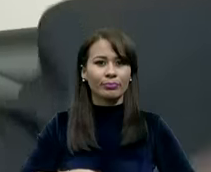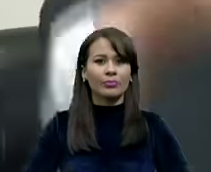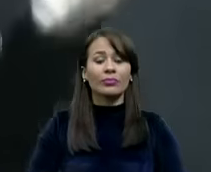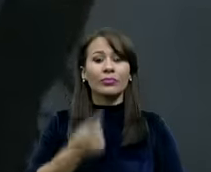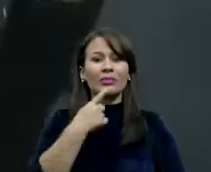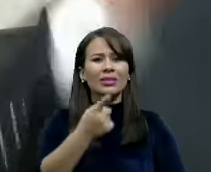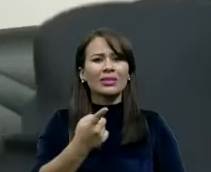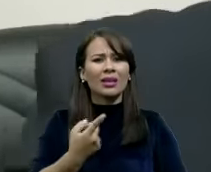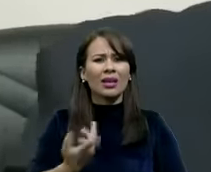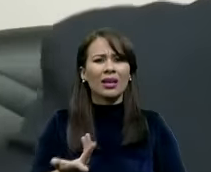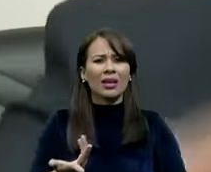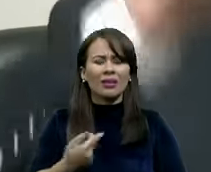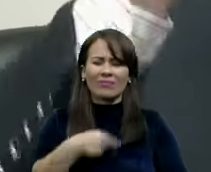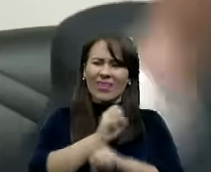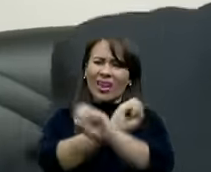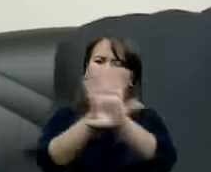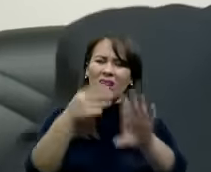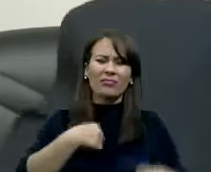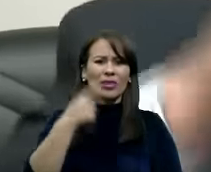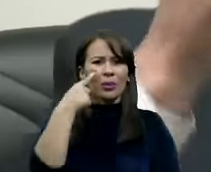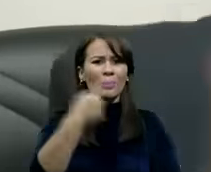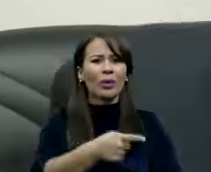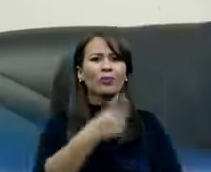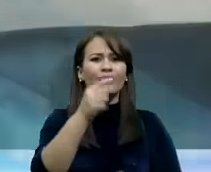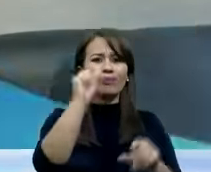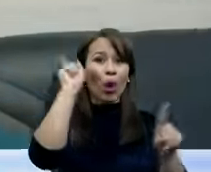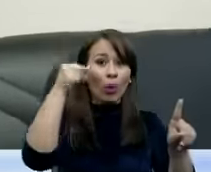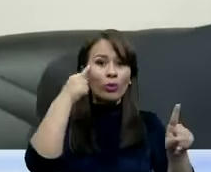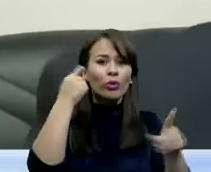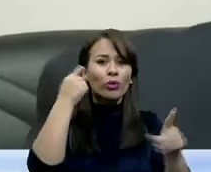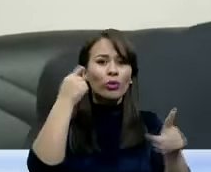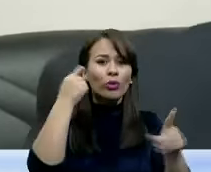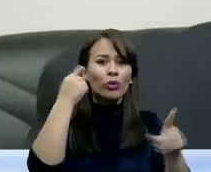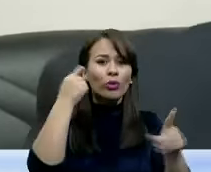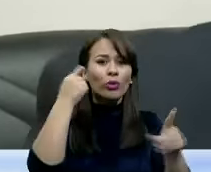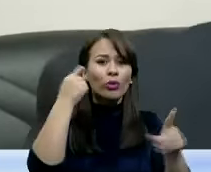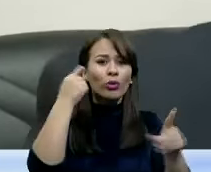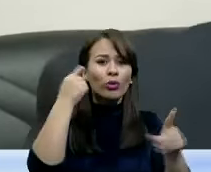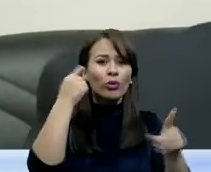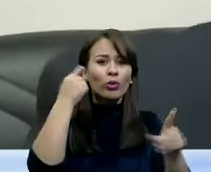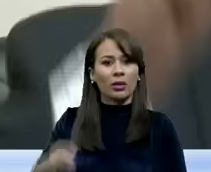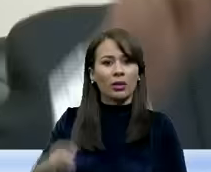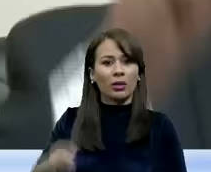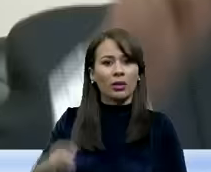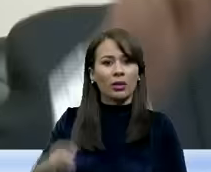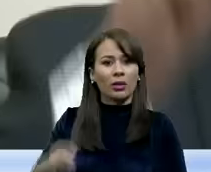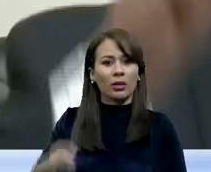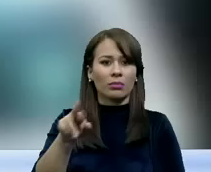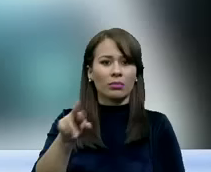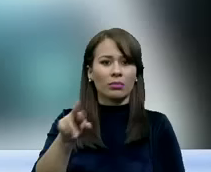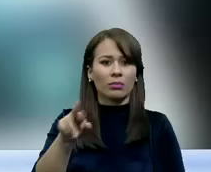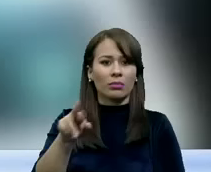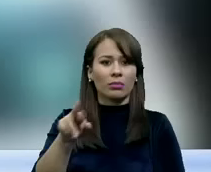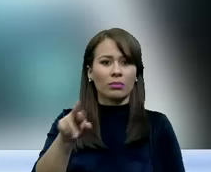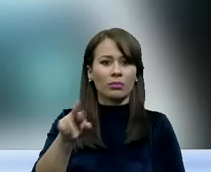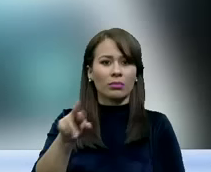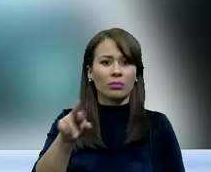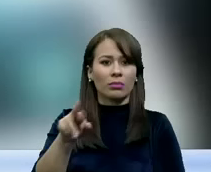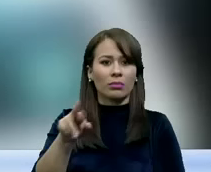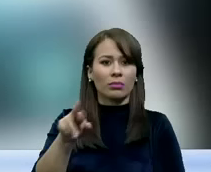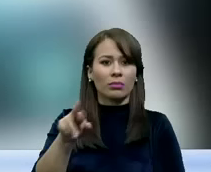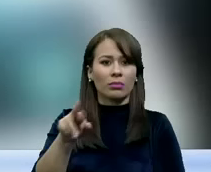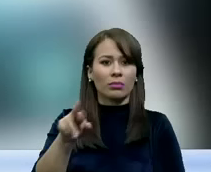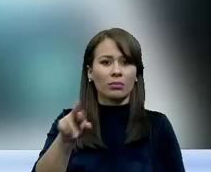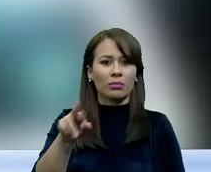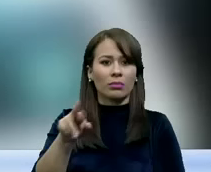Estamos frente a una clara persecución política. Así calificó el alcalde de la capital, Mauricio Rodas, a la detención de...